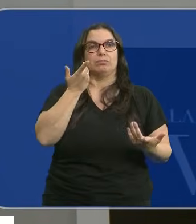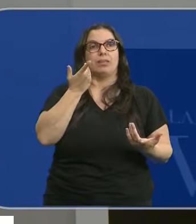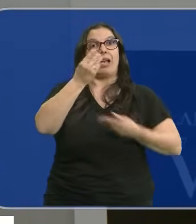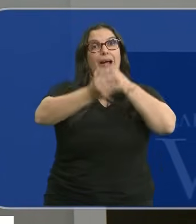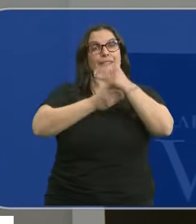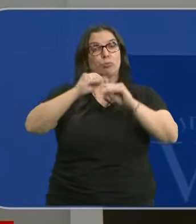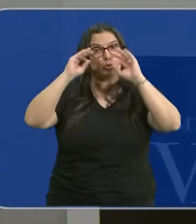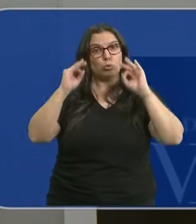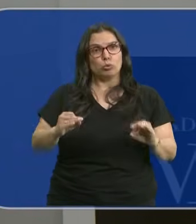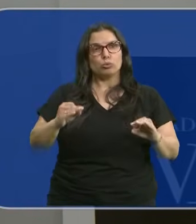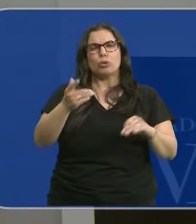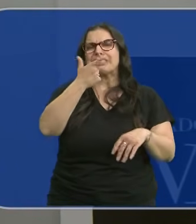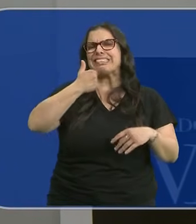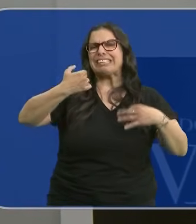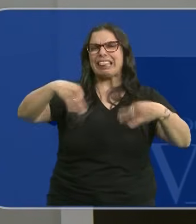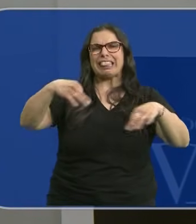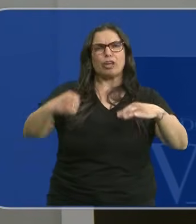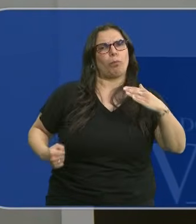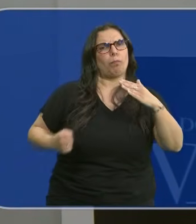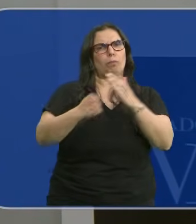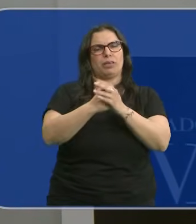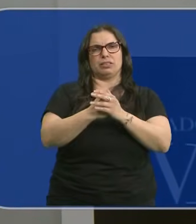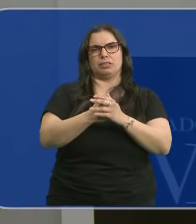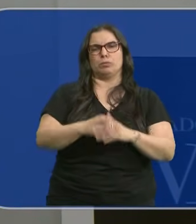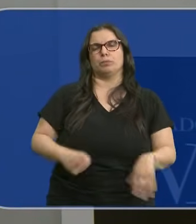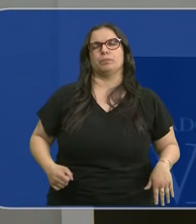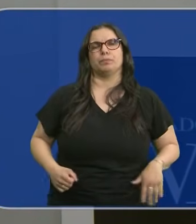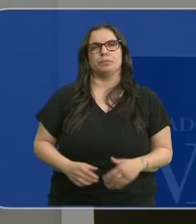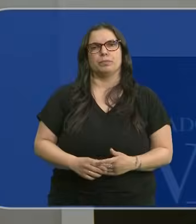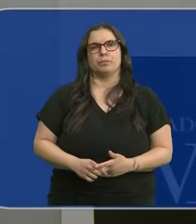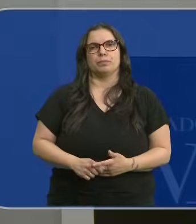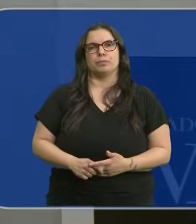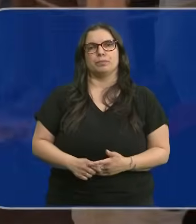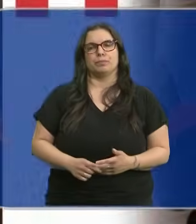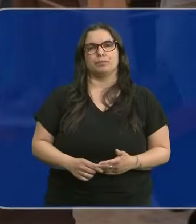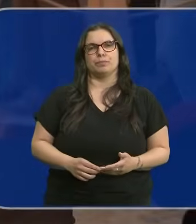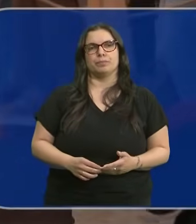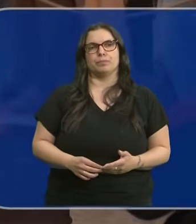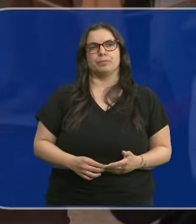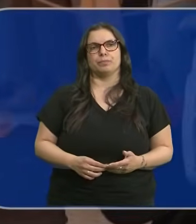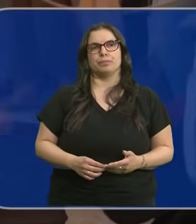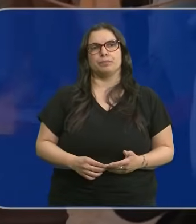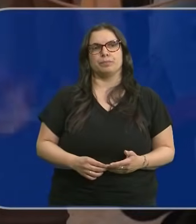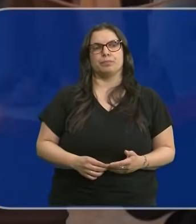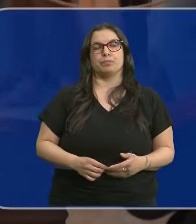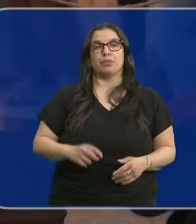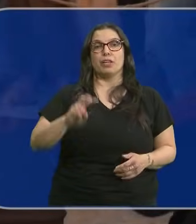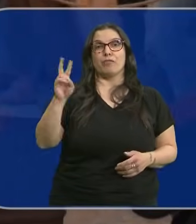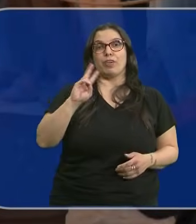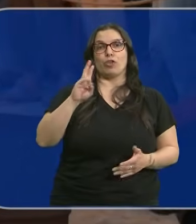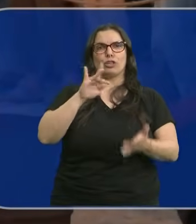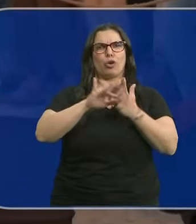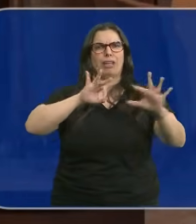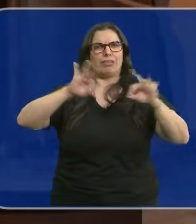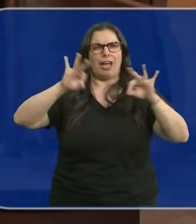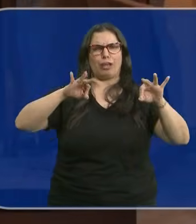sea precisamente lo más sencillo y lo más fácil posible. Valladolid vive una explosión